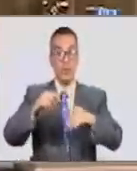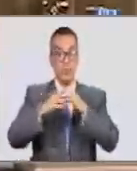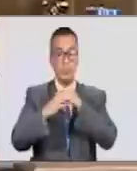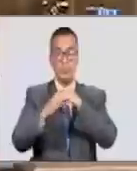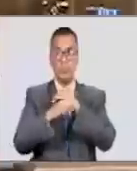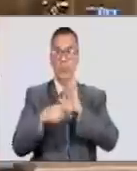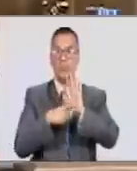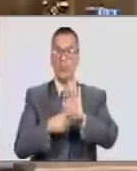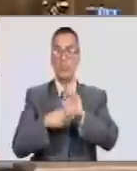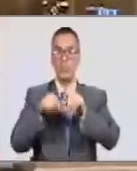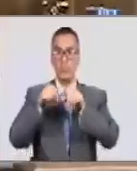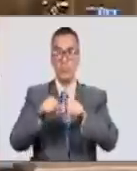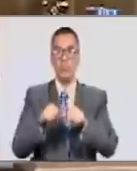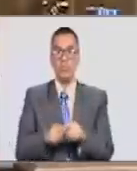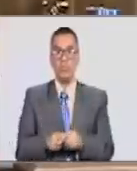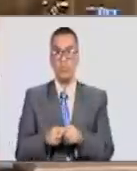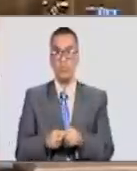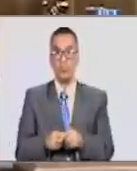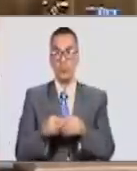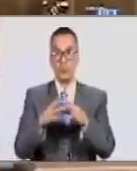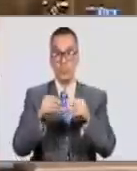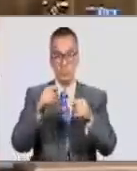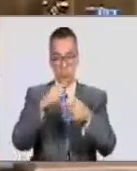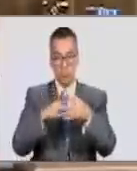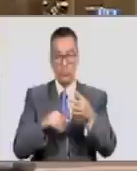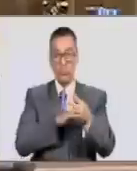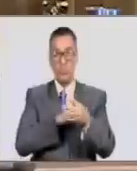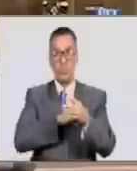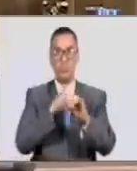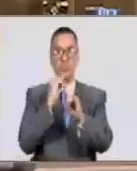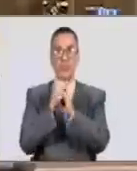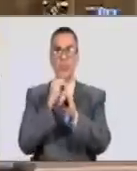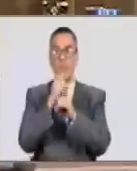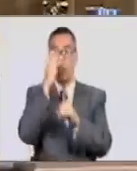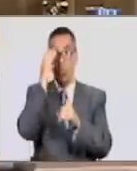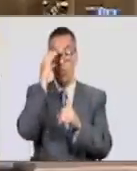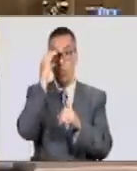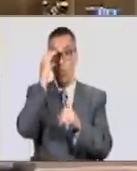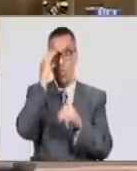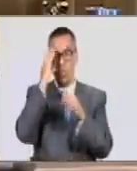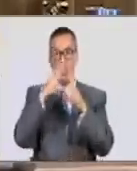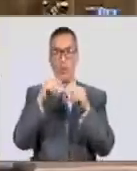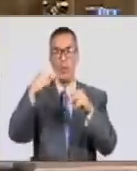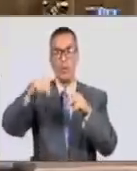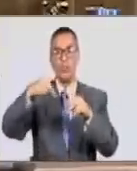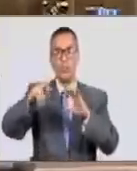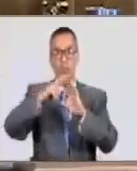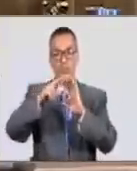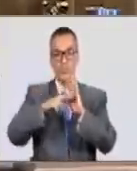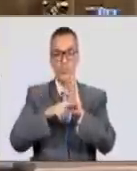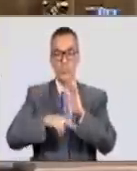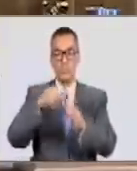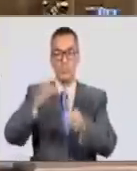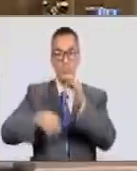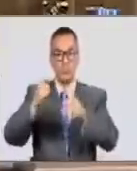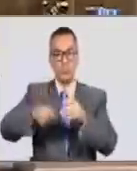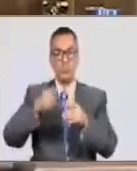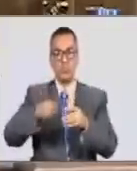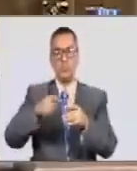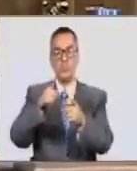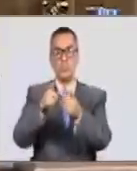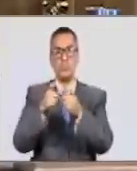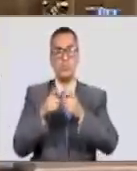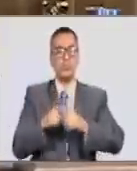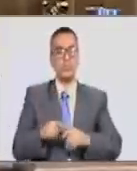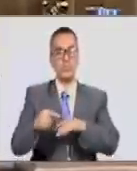deberán publicar y mantener actualizadas en sus portales electrónicos todas sus normas jurídicas de naturaleza tributaria.